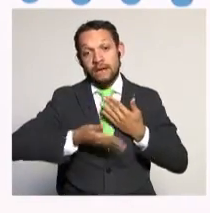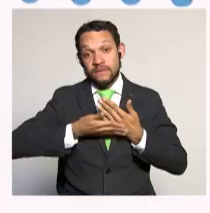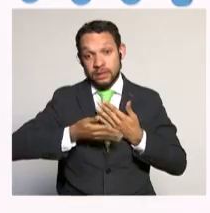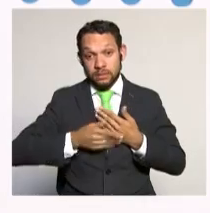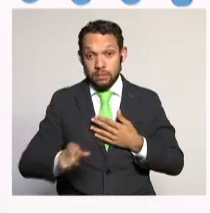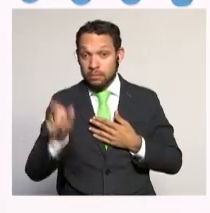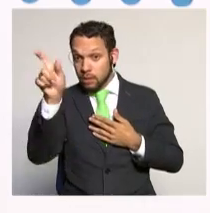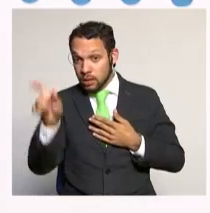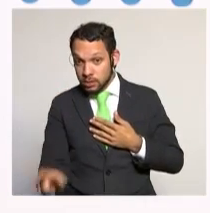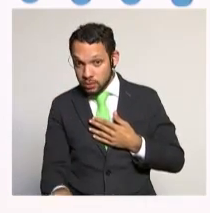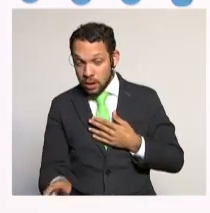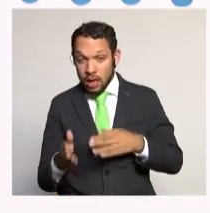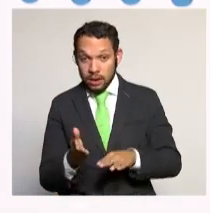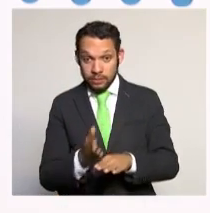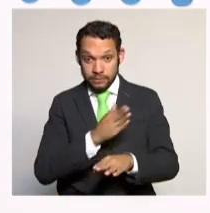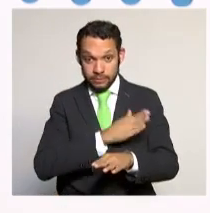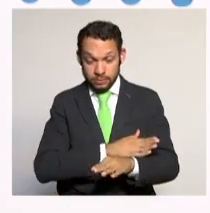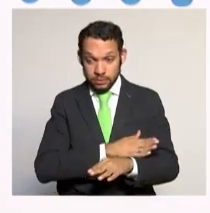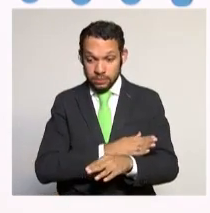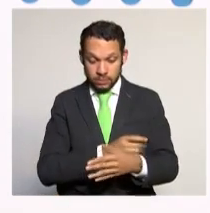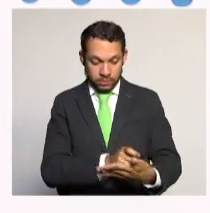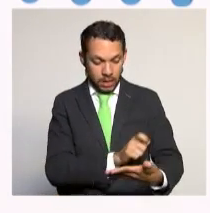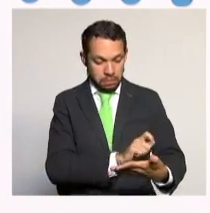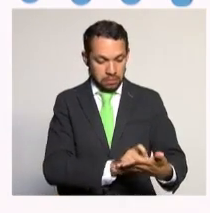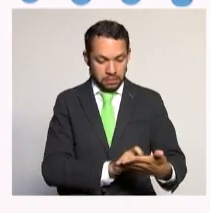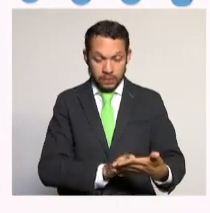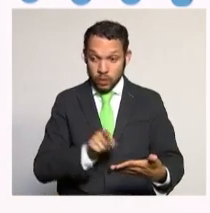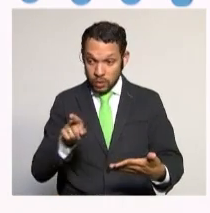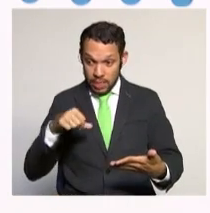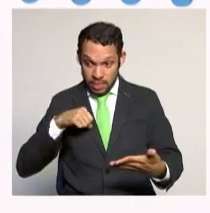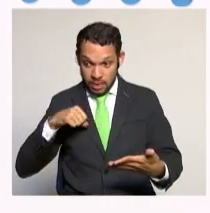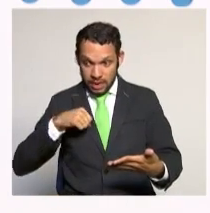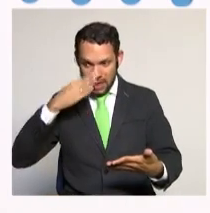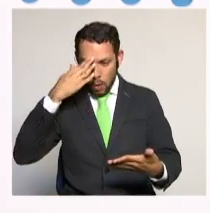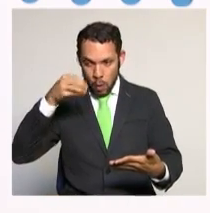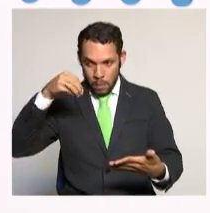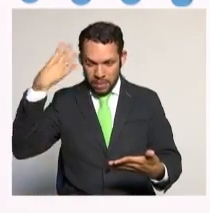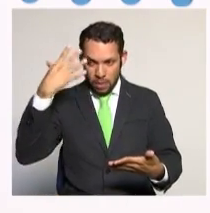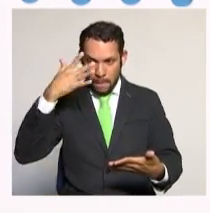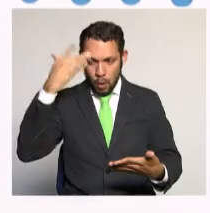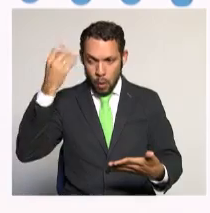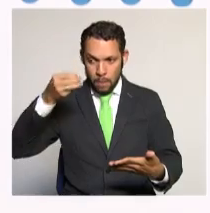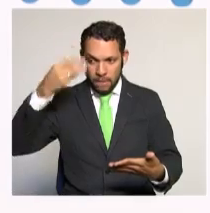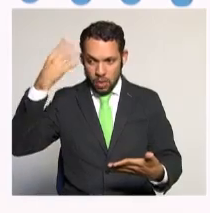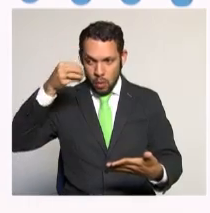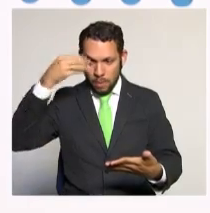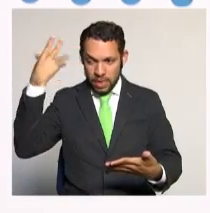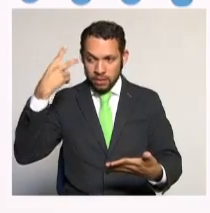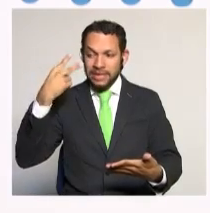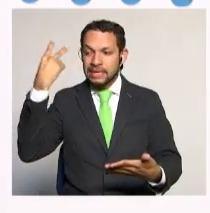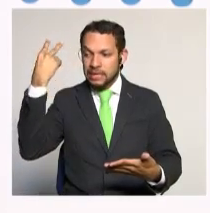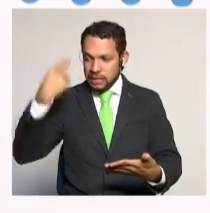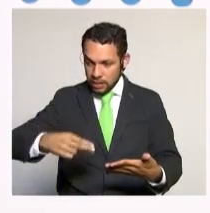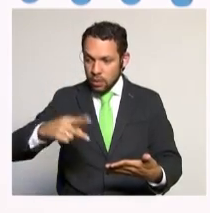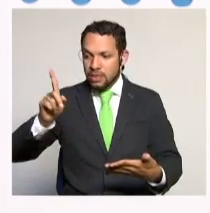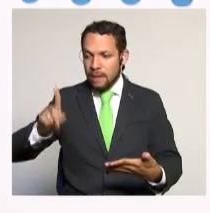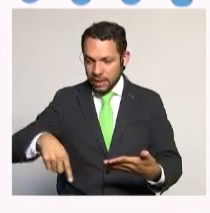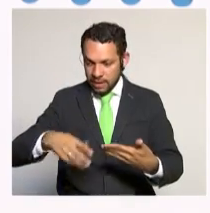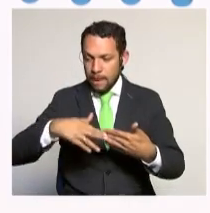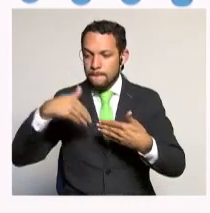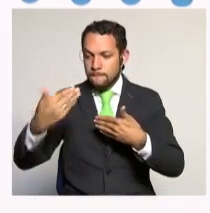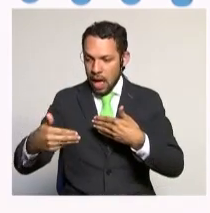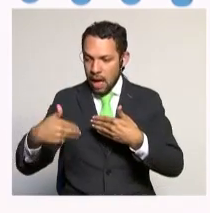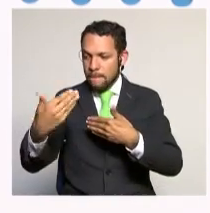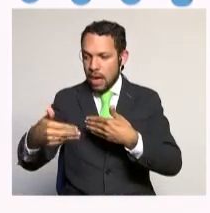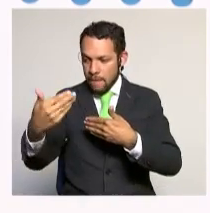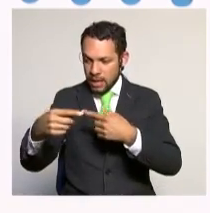persona es diagnosticada por los clínicos con enfermedad de Alzheimer, muy posiblemente su descendencia, sus hijos, sus nietos también desarrollen esta